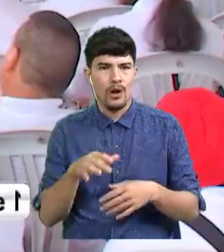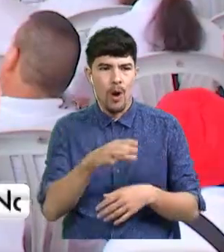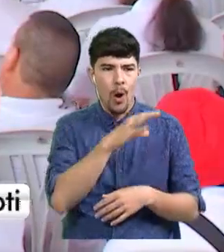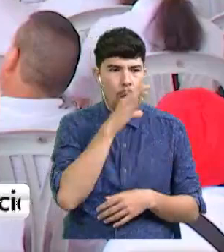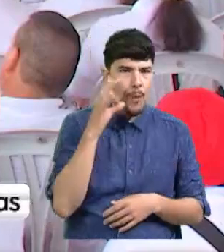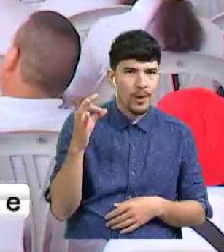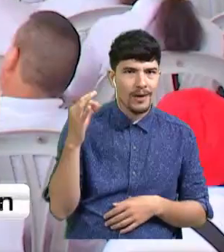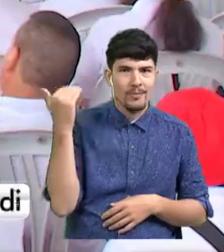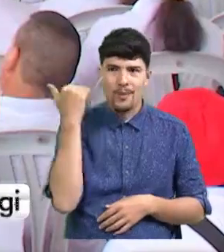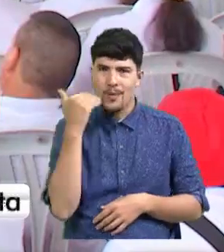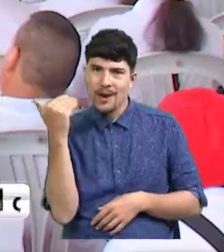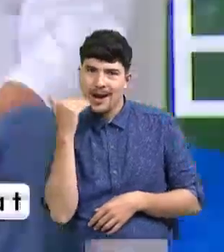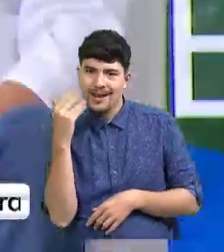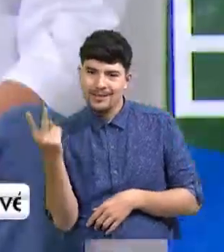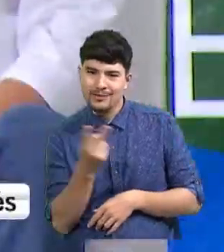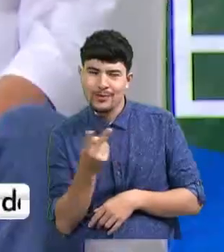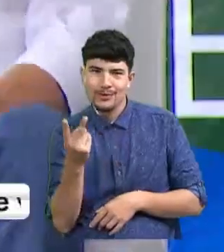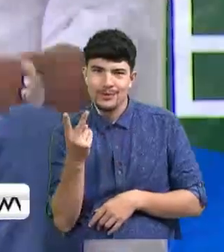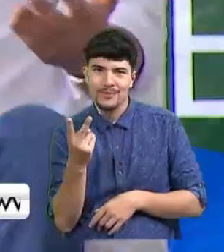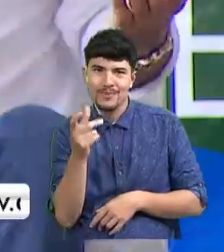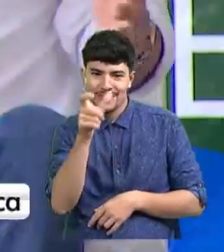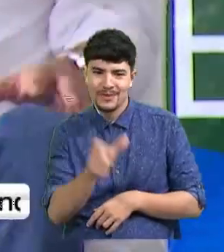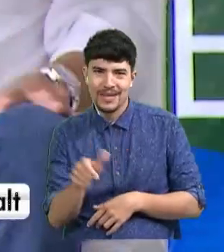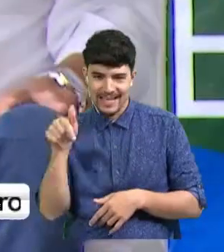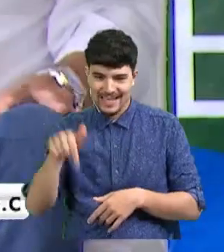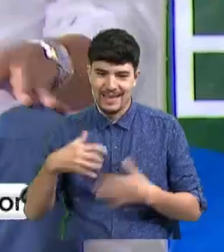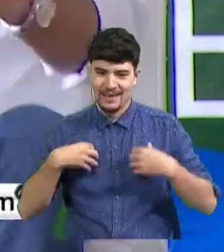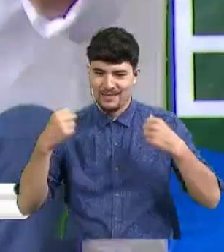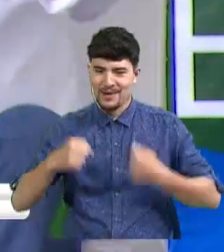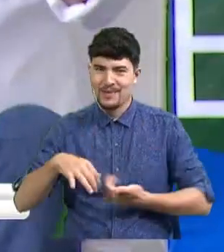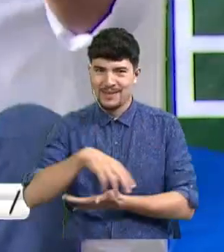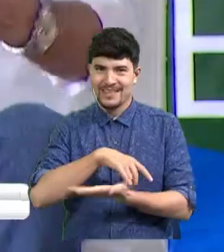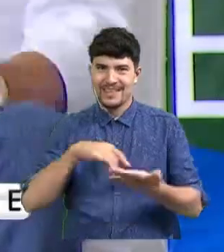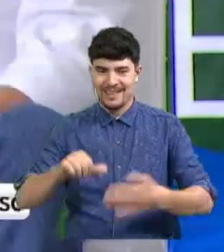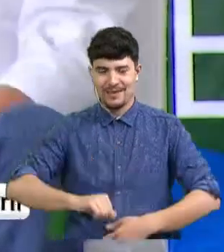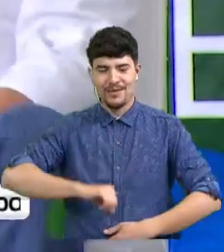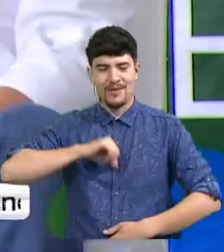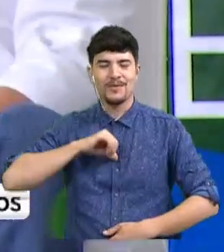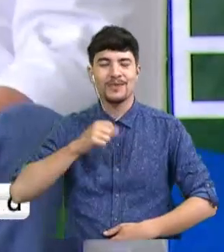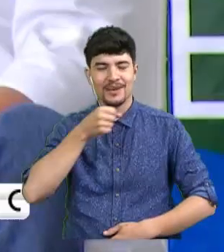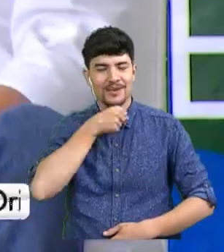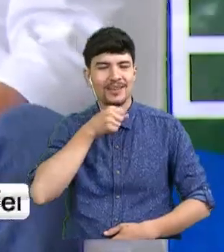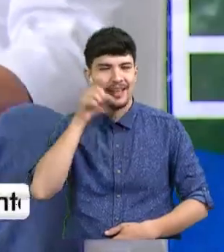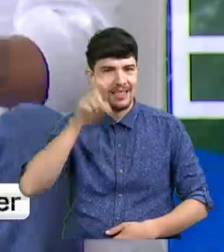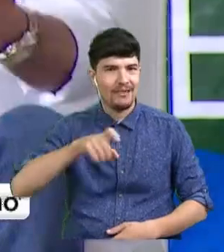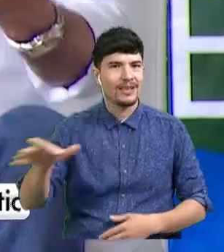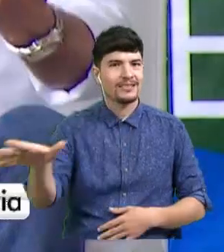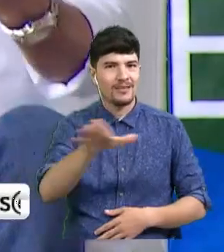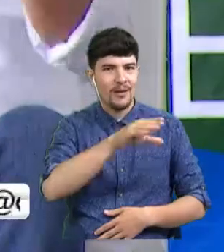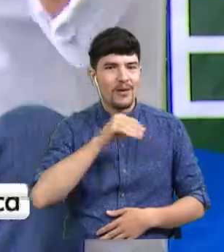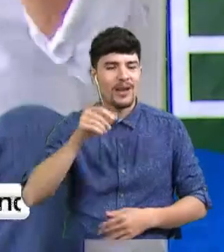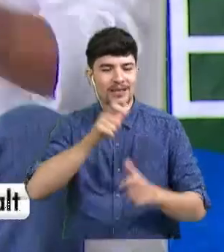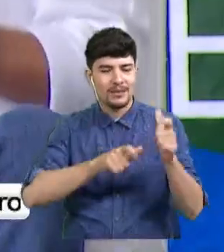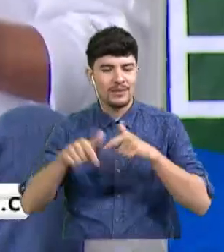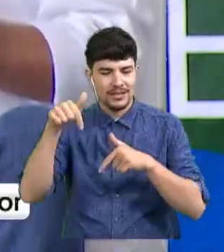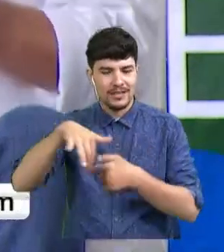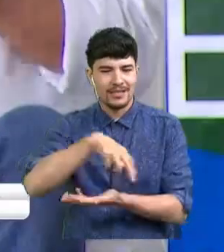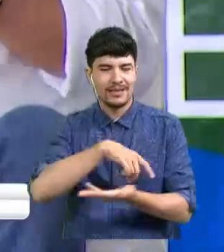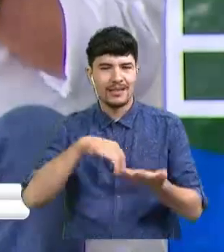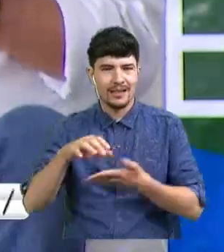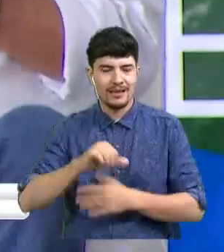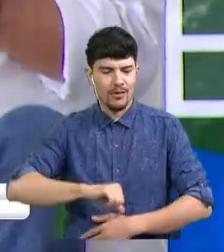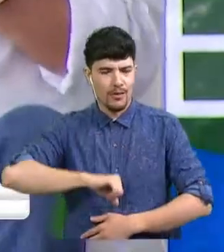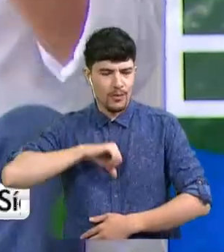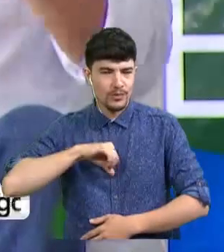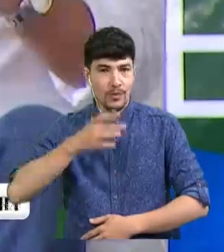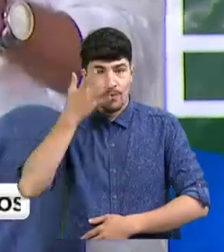masculino con Cala y ahora la femenina con Ana Cristina, esto creo que nos llena de alegría y esta noticia la deberían saber todos los santandereanos, que nos llena de orgullo porque